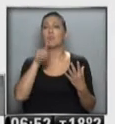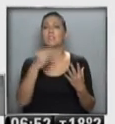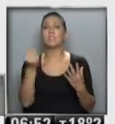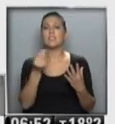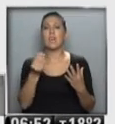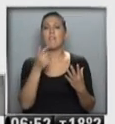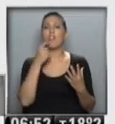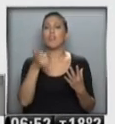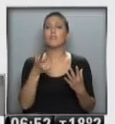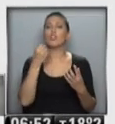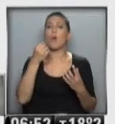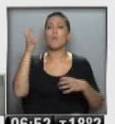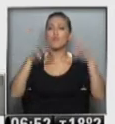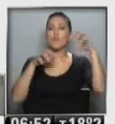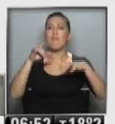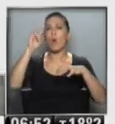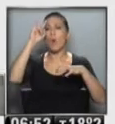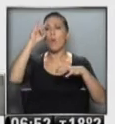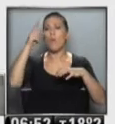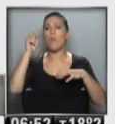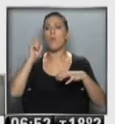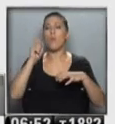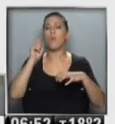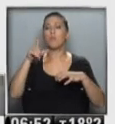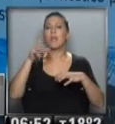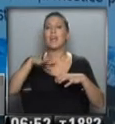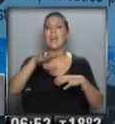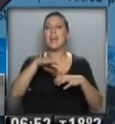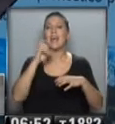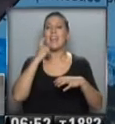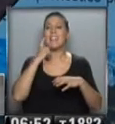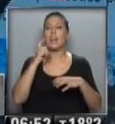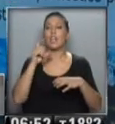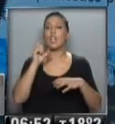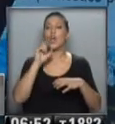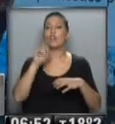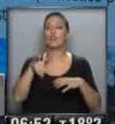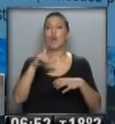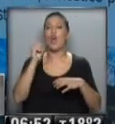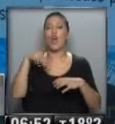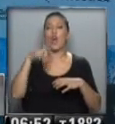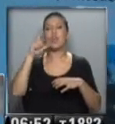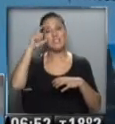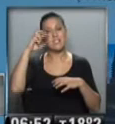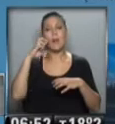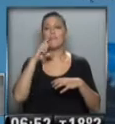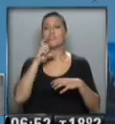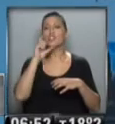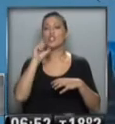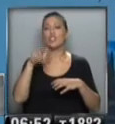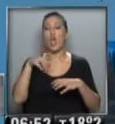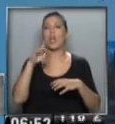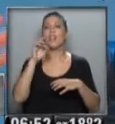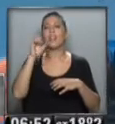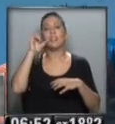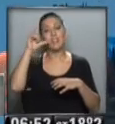para Concepción del Uruguay en Entre Ríos. Gabriel, bueno, no va a ser tan terrible, va a llover, eso sí,